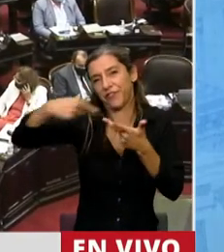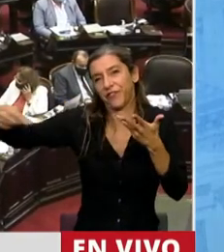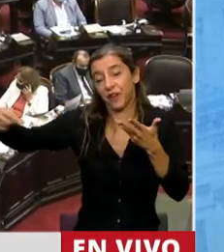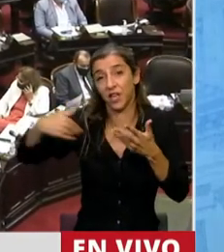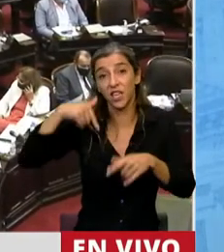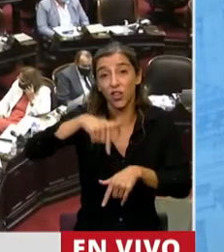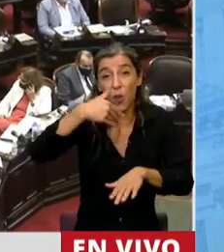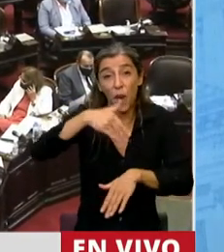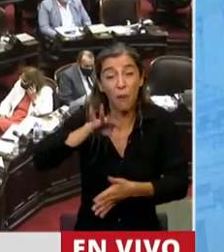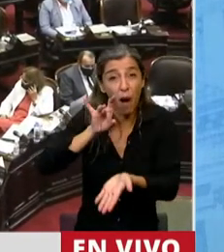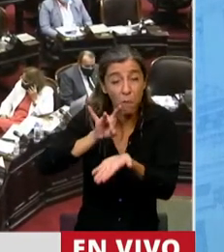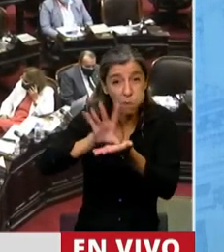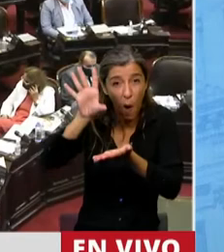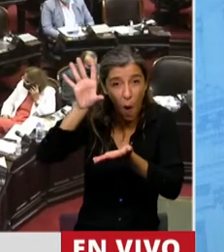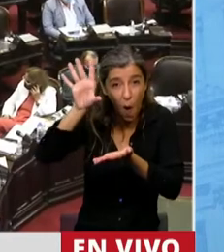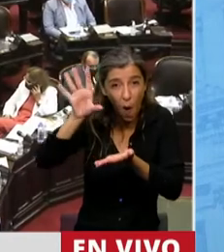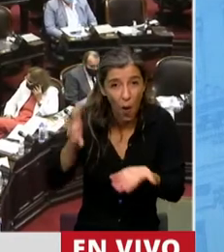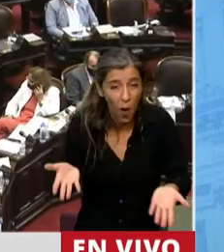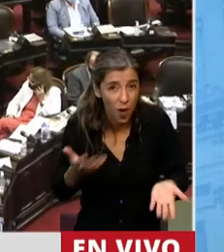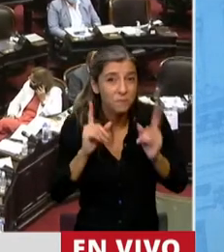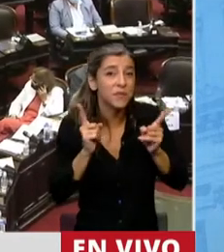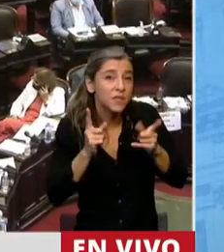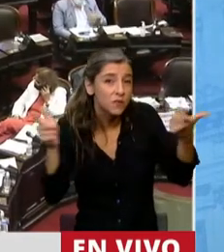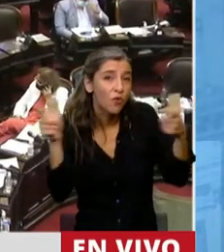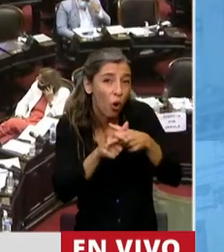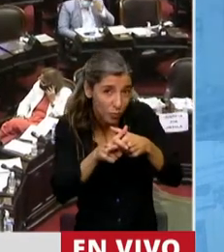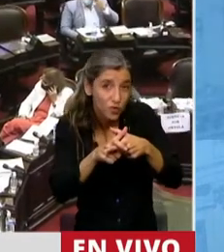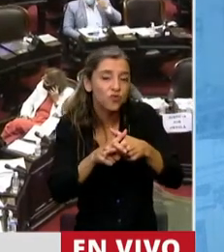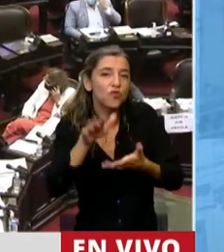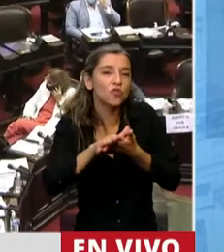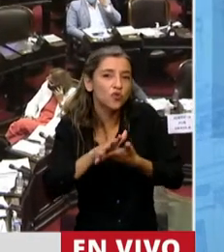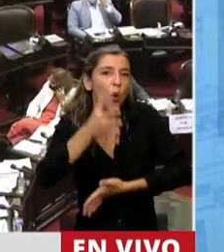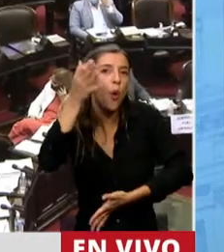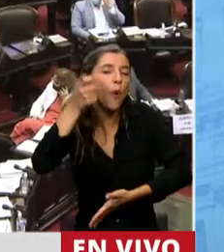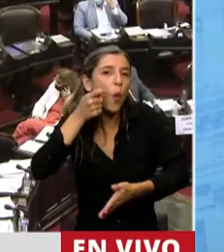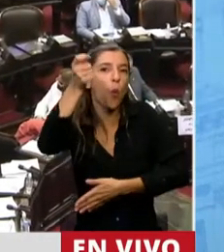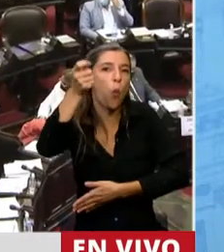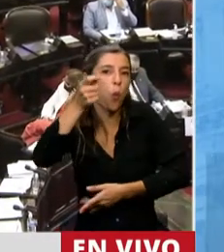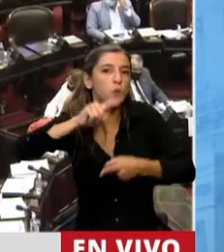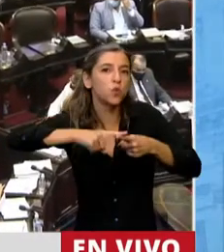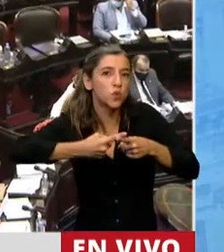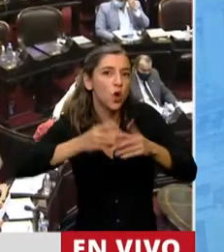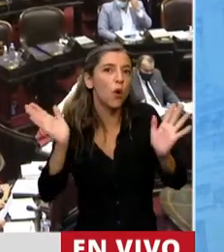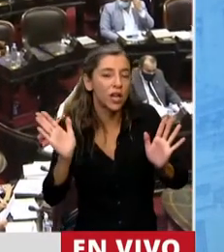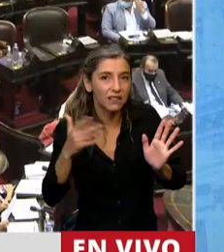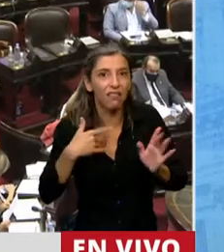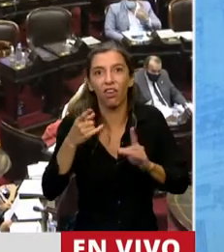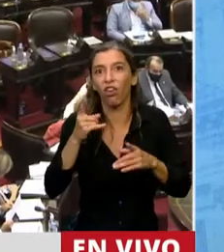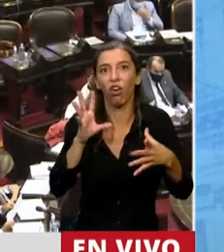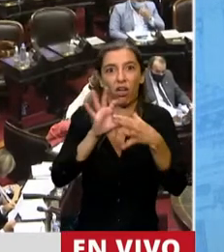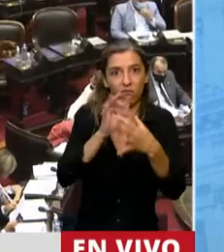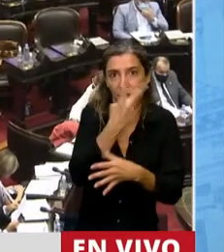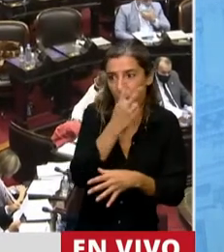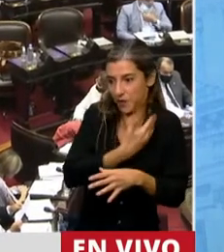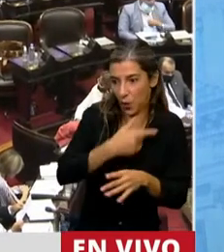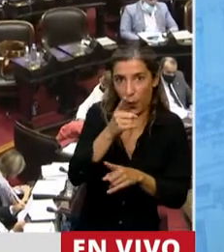decapitado, impunemente por la Comisión de Juicio Político, que mayoritariamente responde al vicegobernador de la provincia, por haber tenido